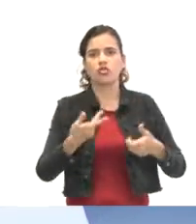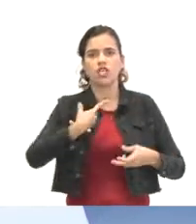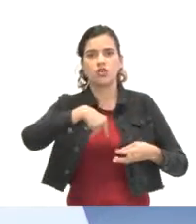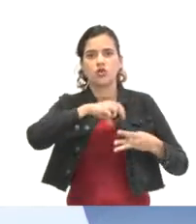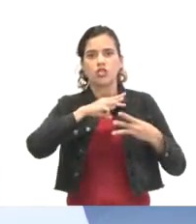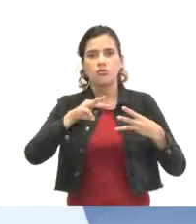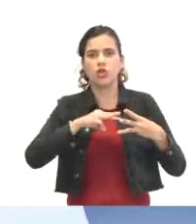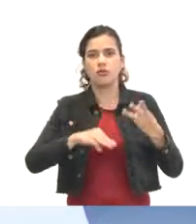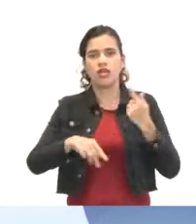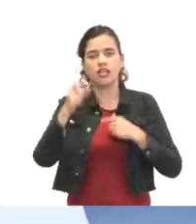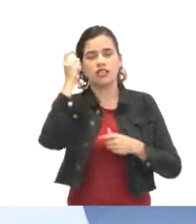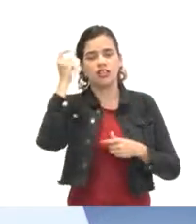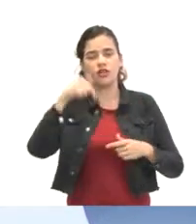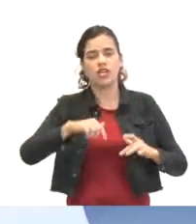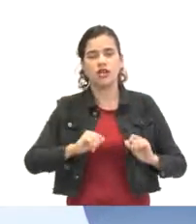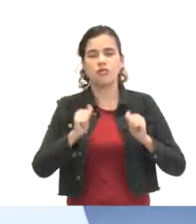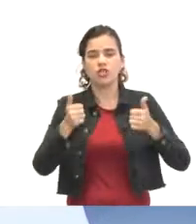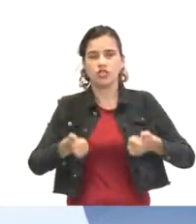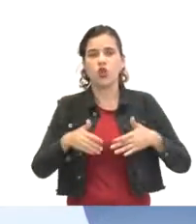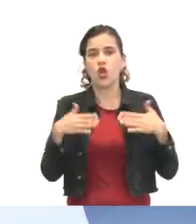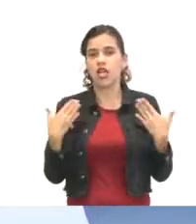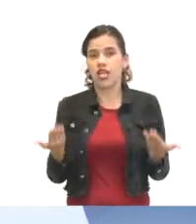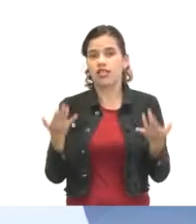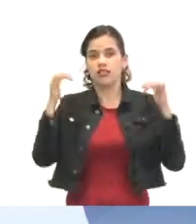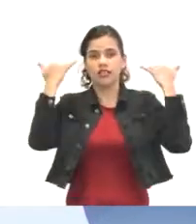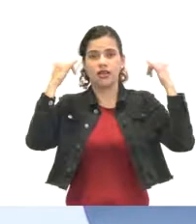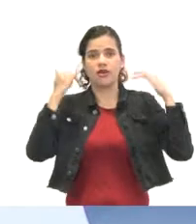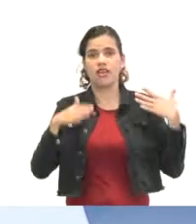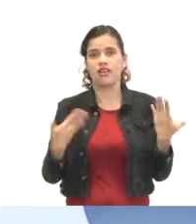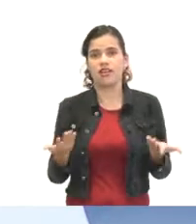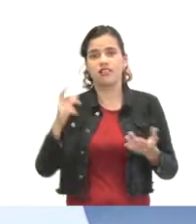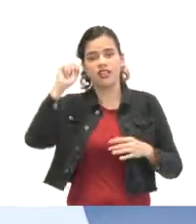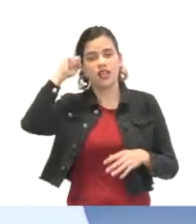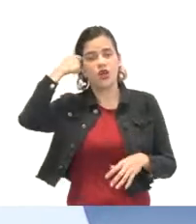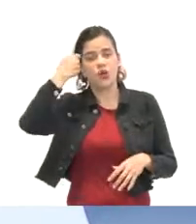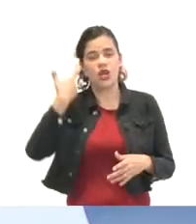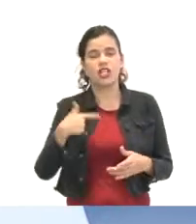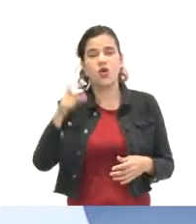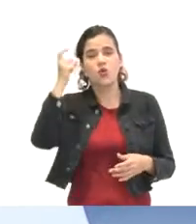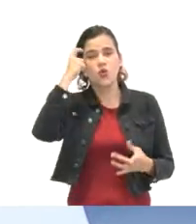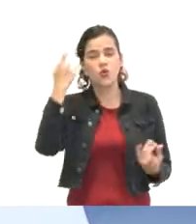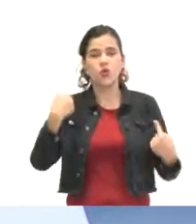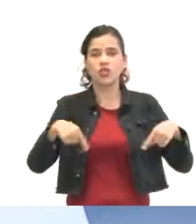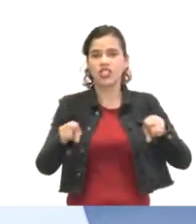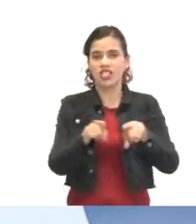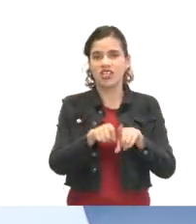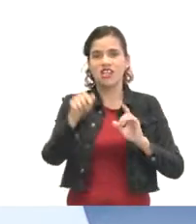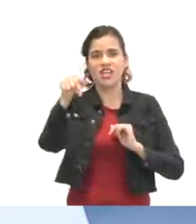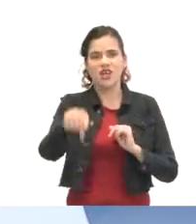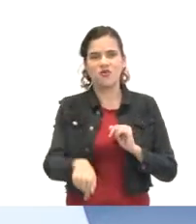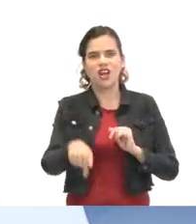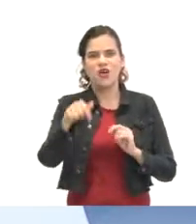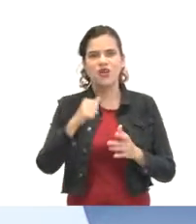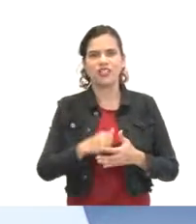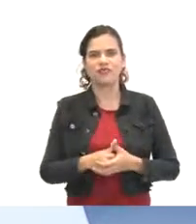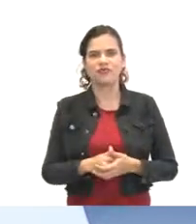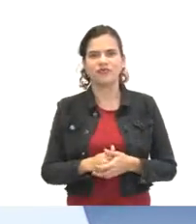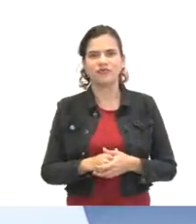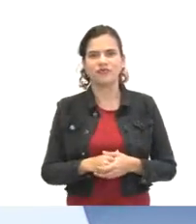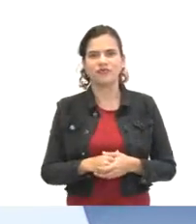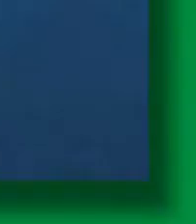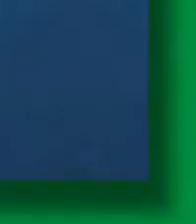nuestro programa el día de hoy, les damos inicio con que se celebra, que se recuerda o que se conmemora un día como